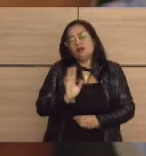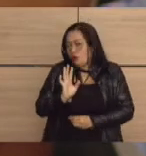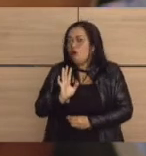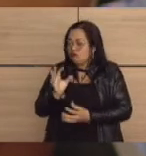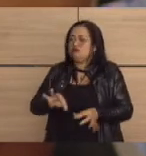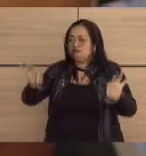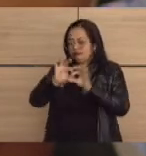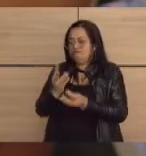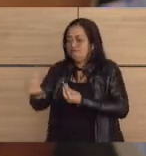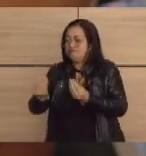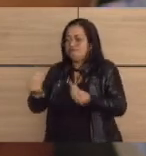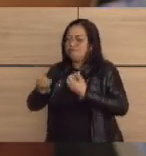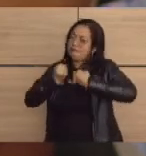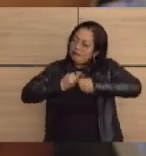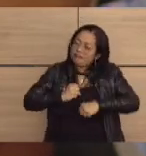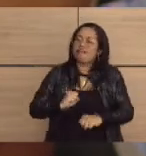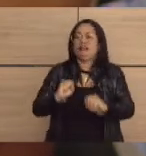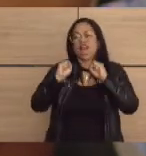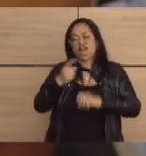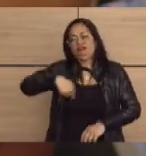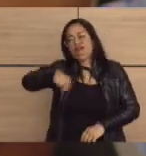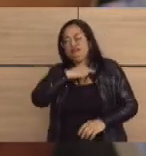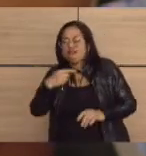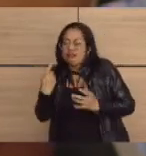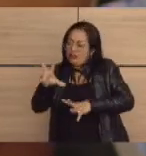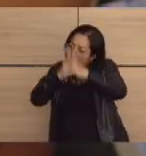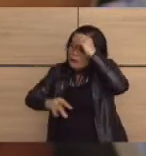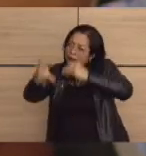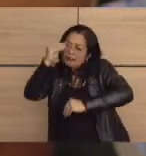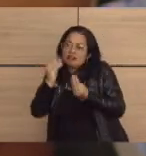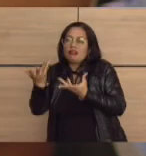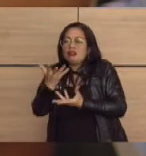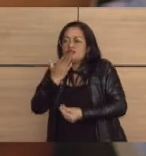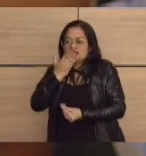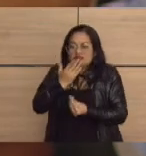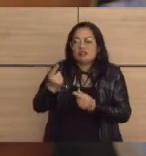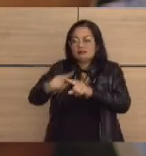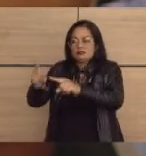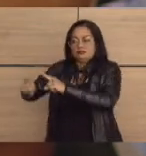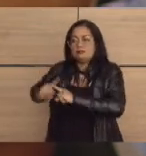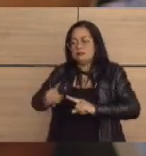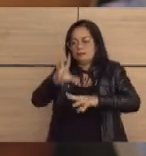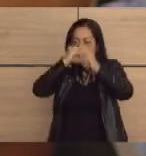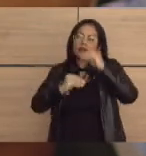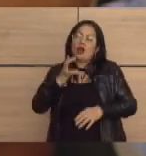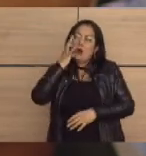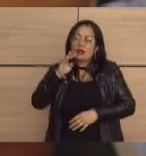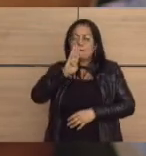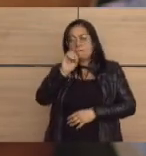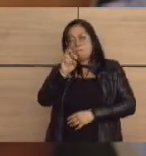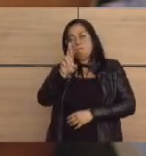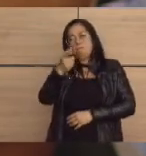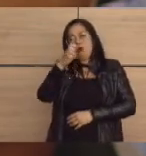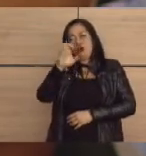muy grande por conservarlas y por aprender de ellas. Porque una lengua, como decía Borges, es una